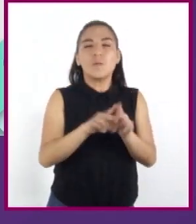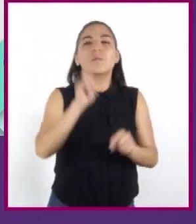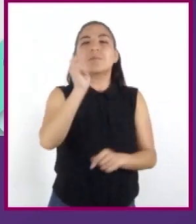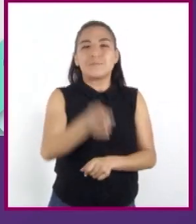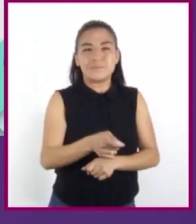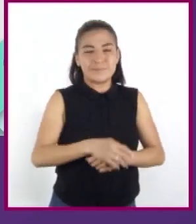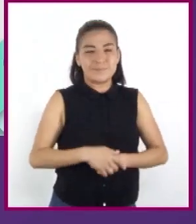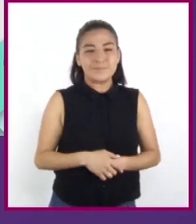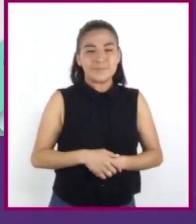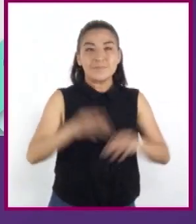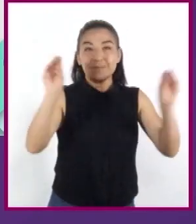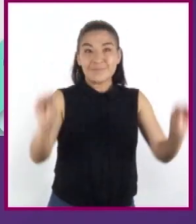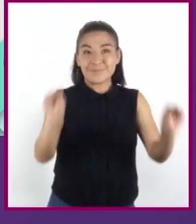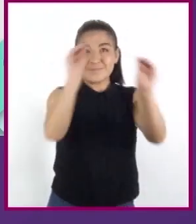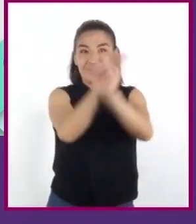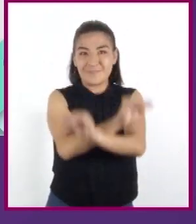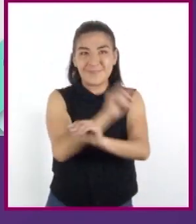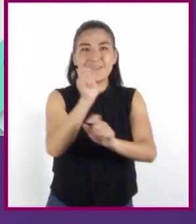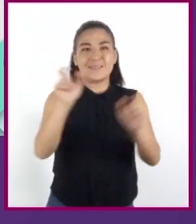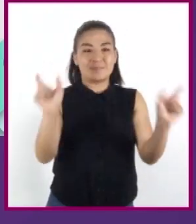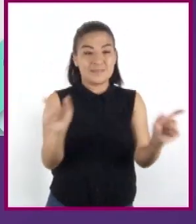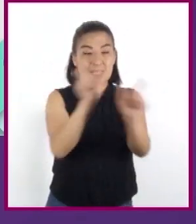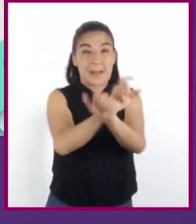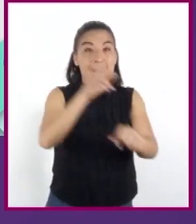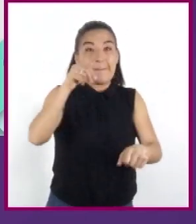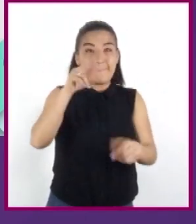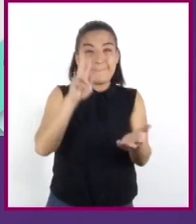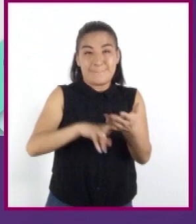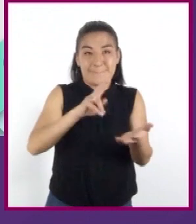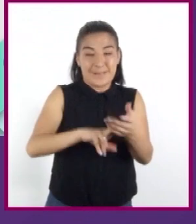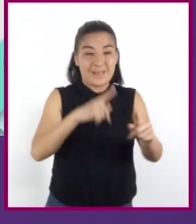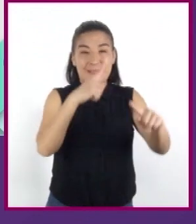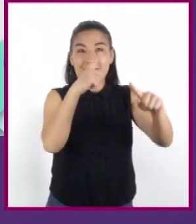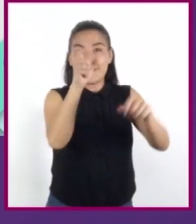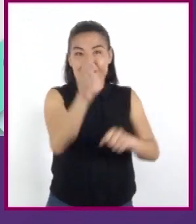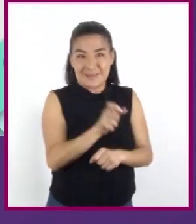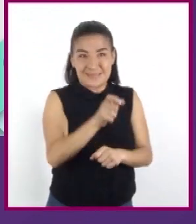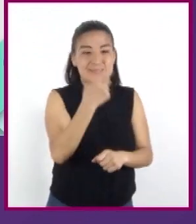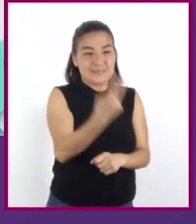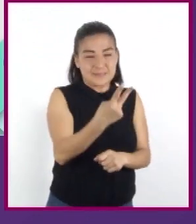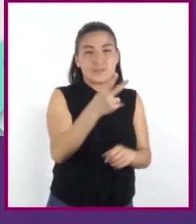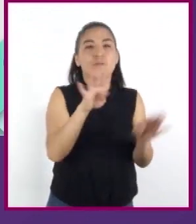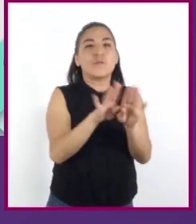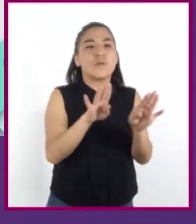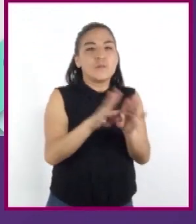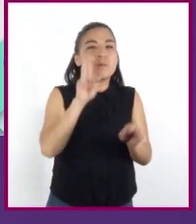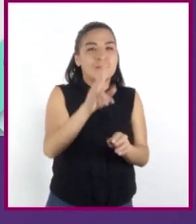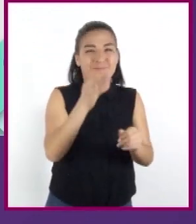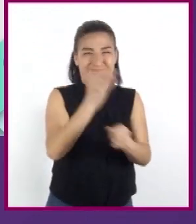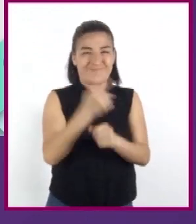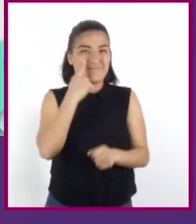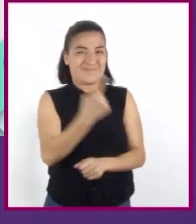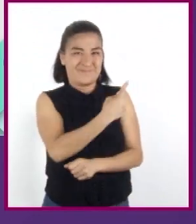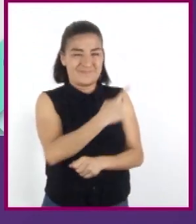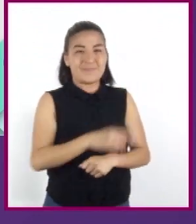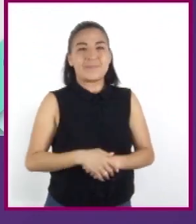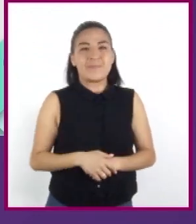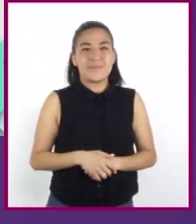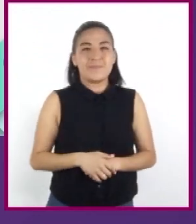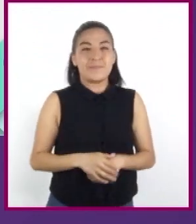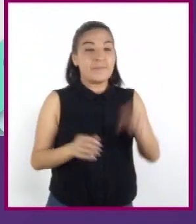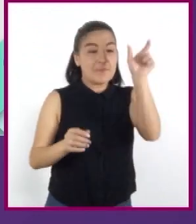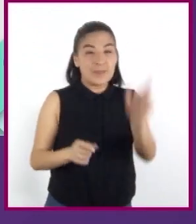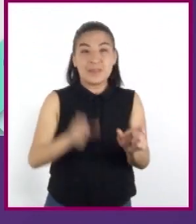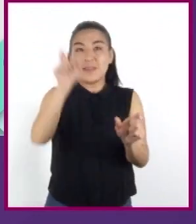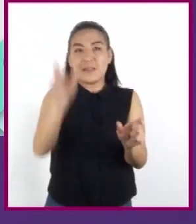es sustituir el valor de x que hemos encontrado en las expresiones que estamos mostrando. Podemos ver que